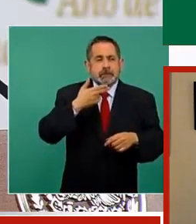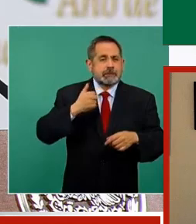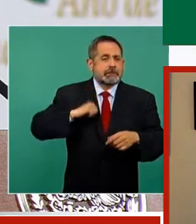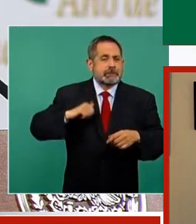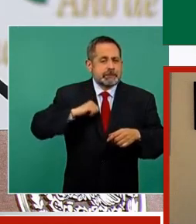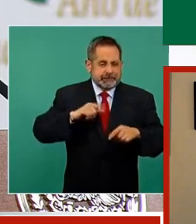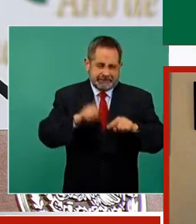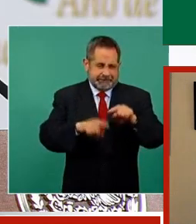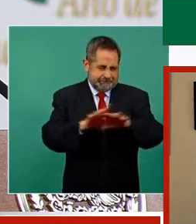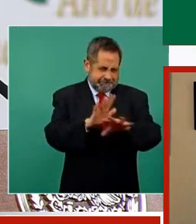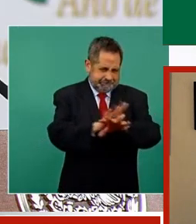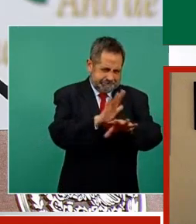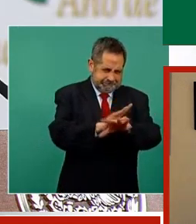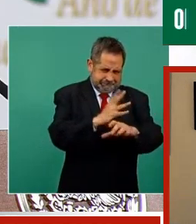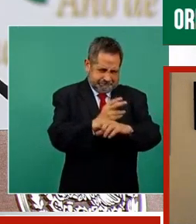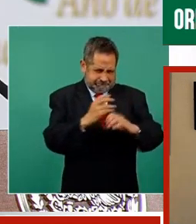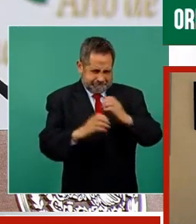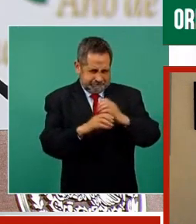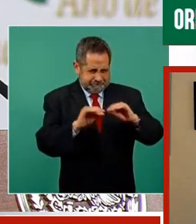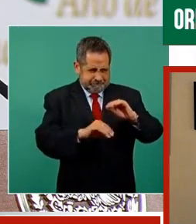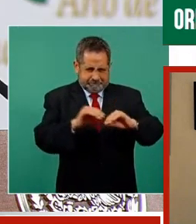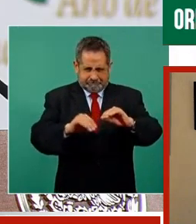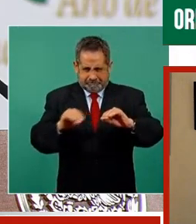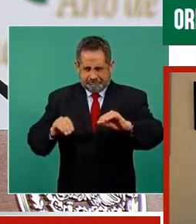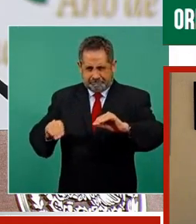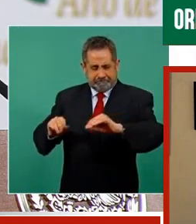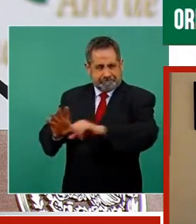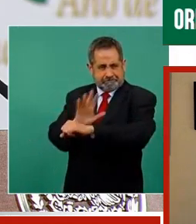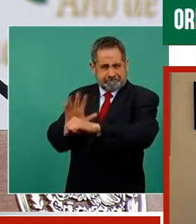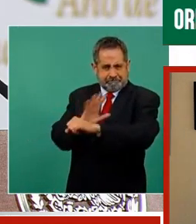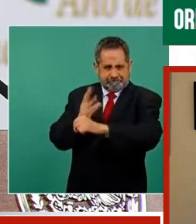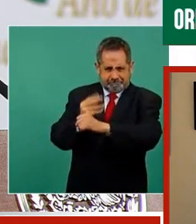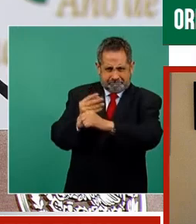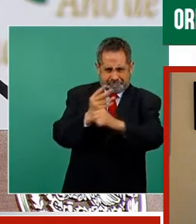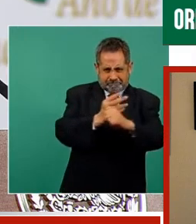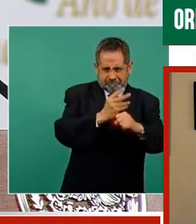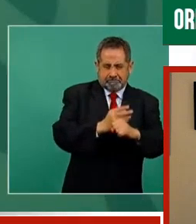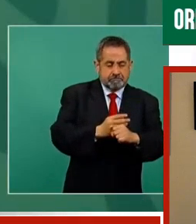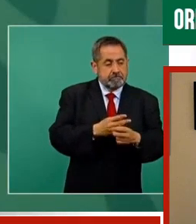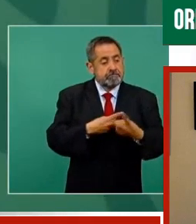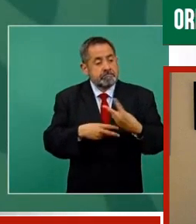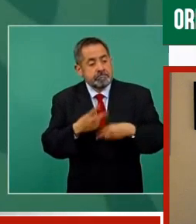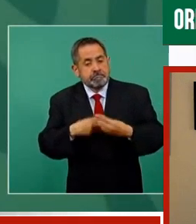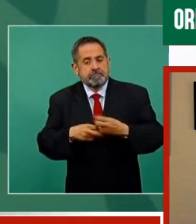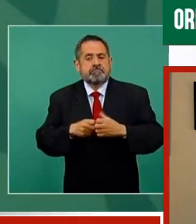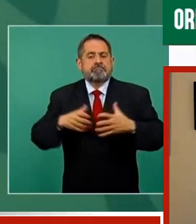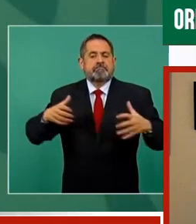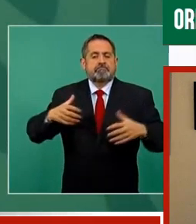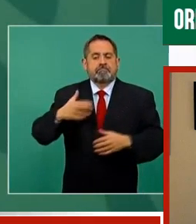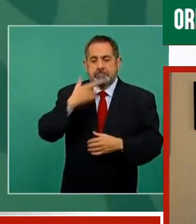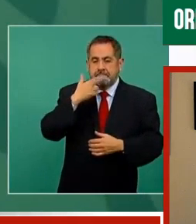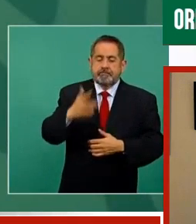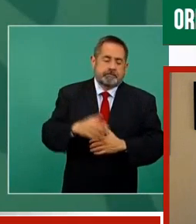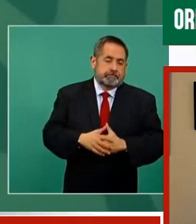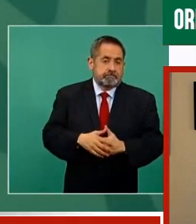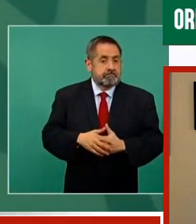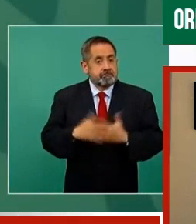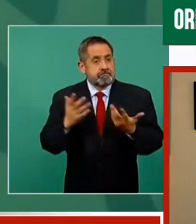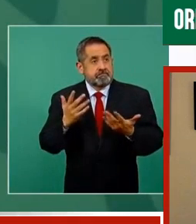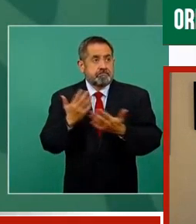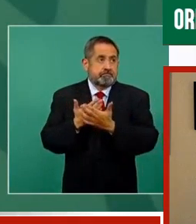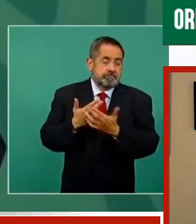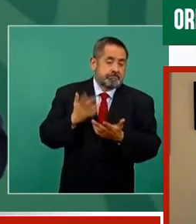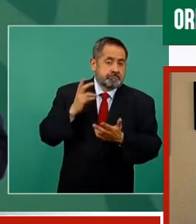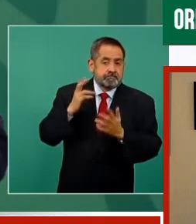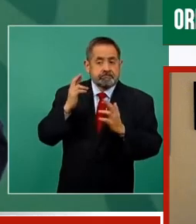incrementando la de producción y se espera que para el año próximo